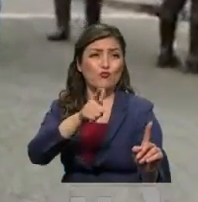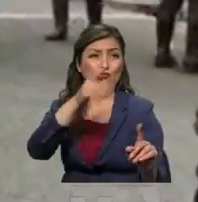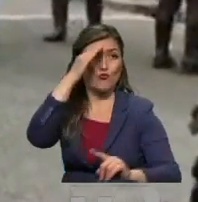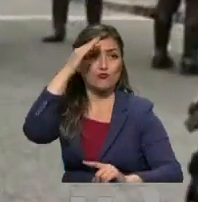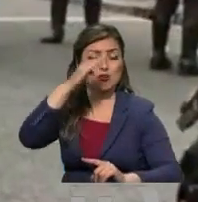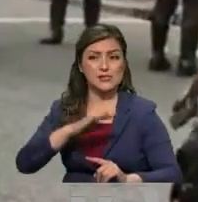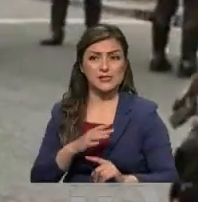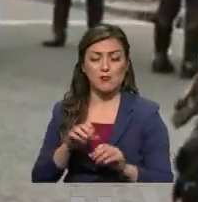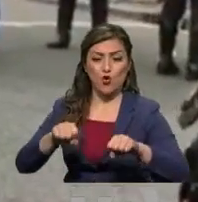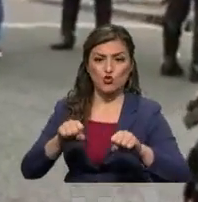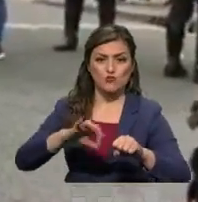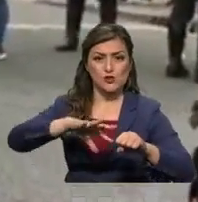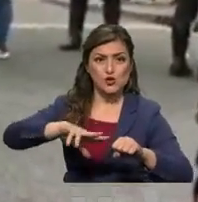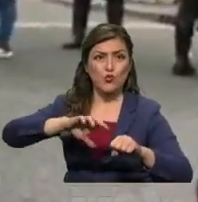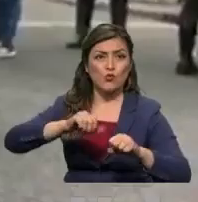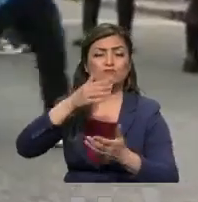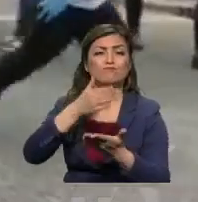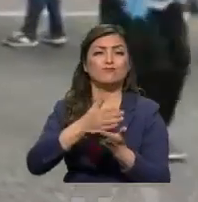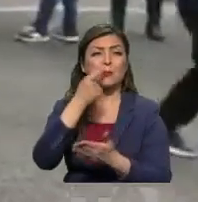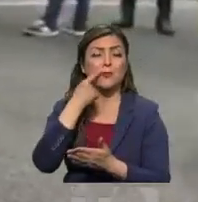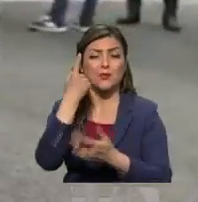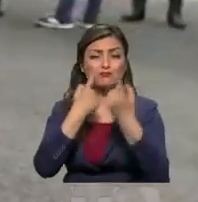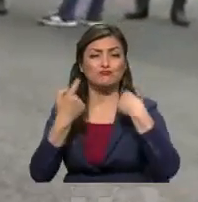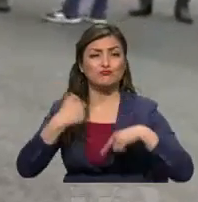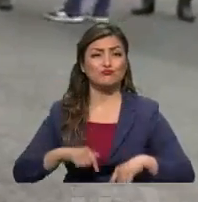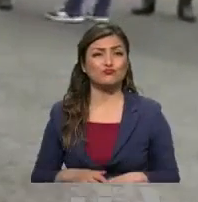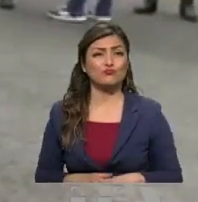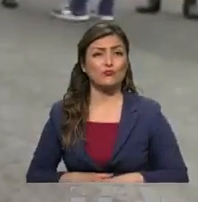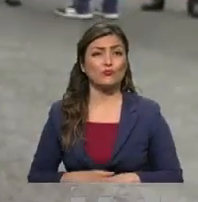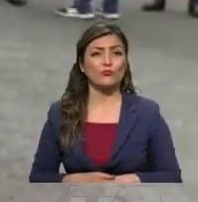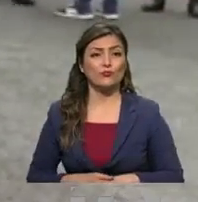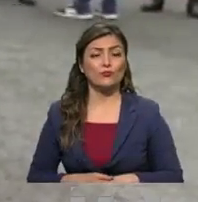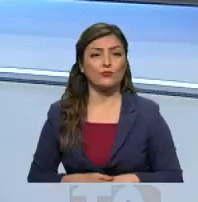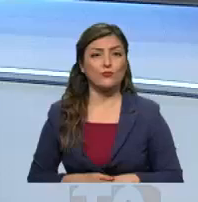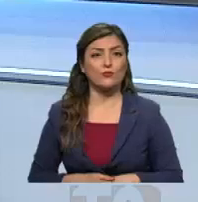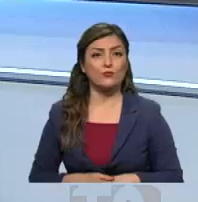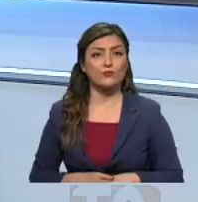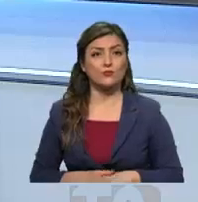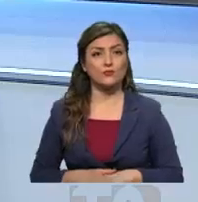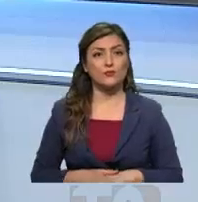no dejarse robar su motocicleta y su padre resultó herido. Catalina García, 24 horas.